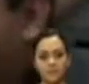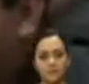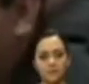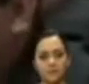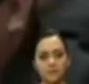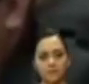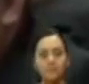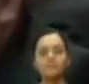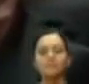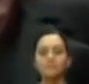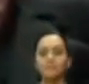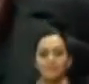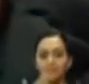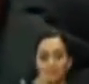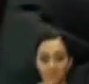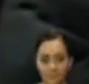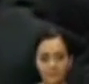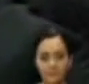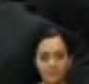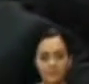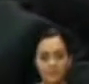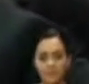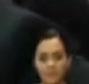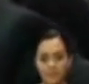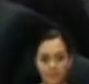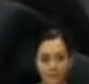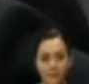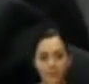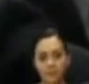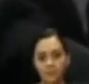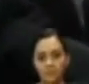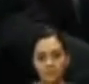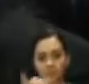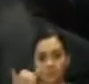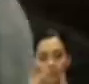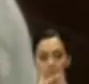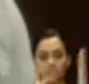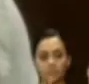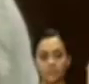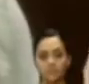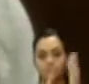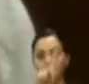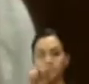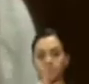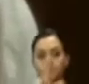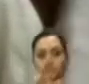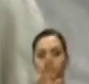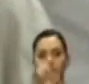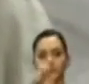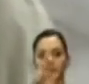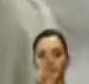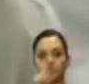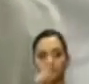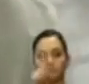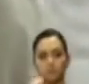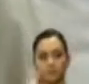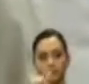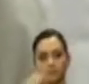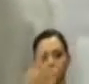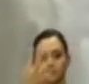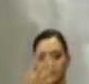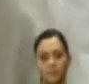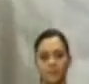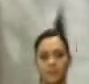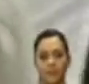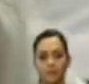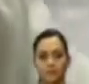Muy amable, presidente. Vamos a cerrar el programa de hoy con la pregunta de Luis Antonio Ruiz, viene por Teleamazonas. A ver, Luis Antonio.